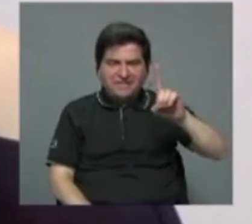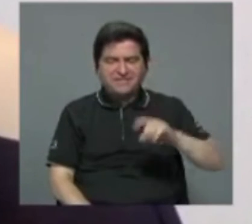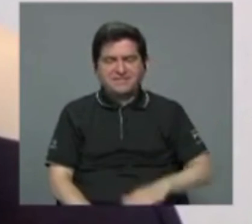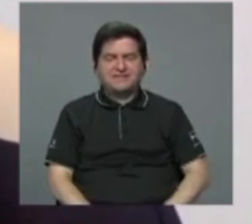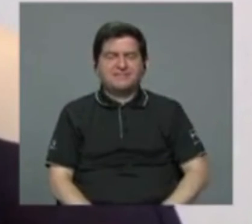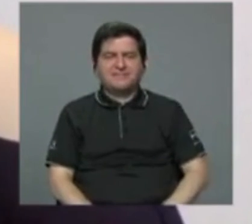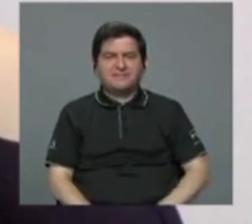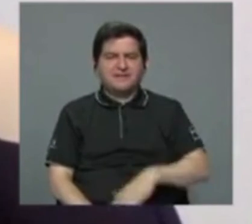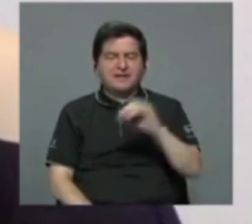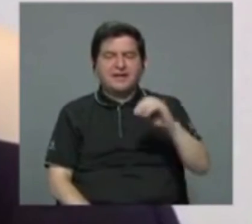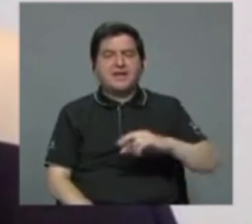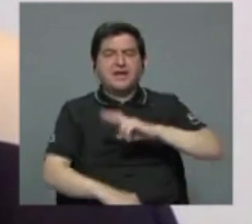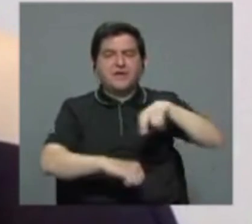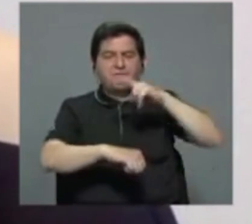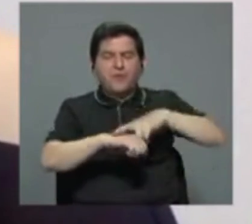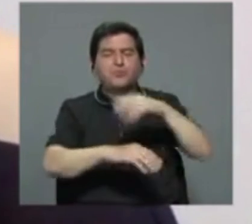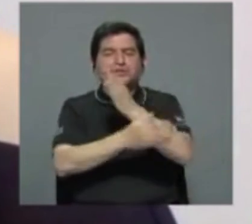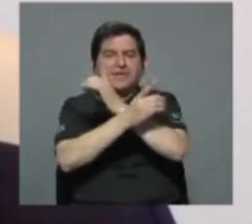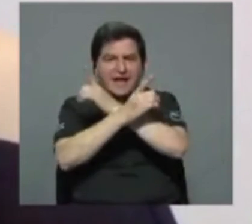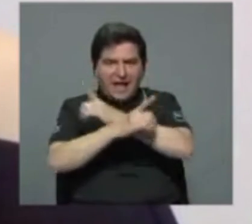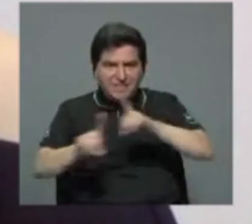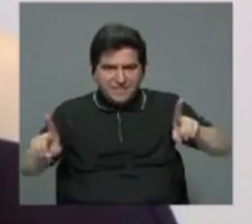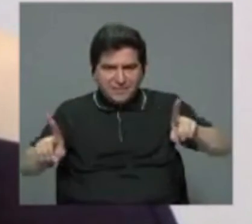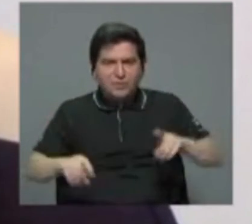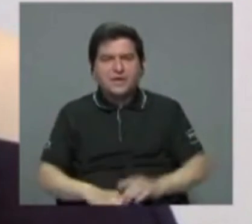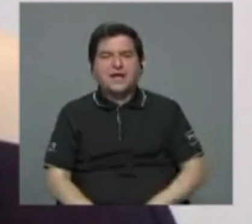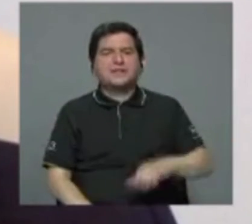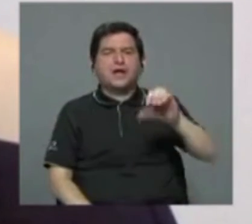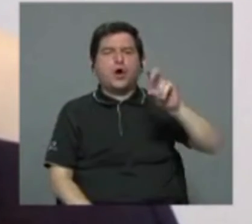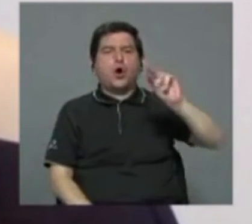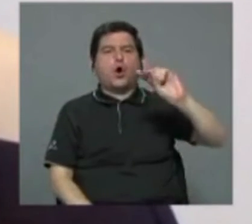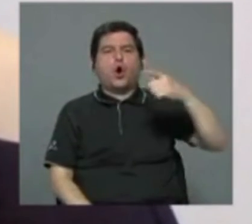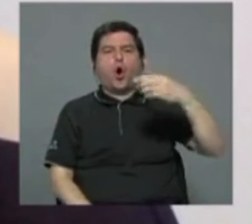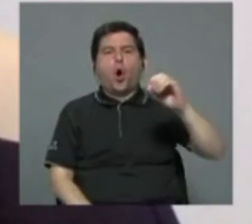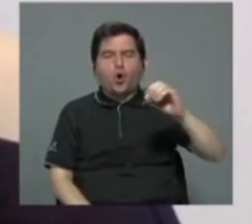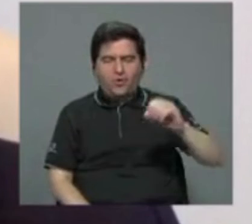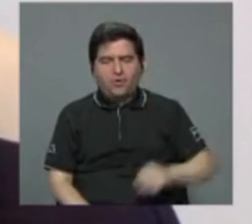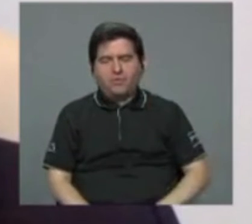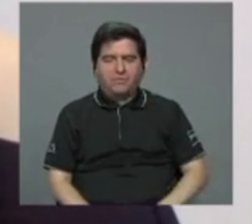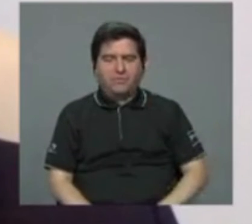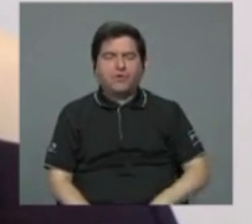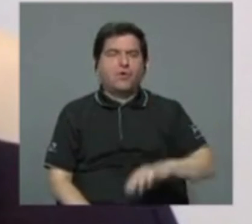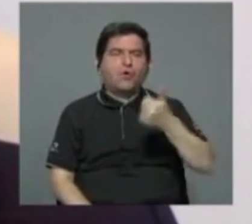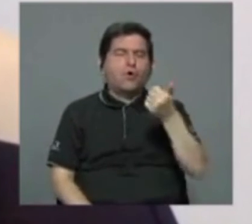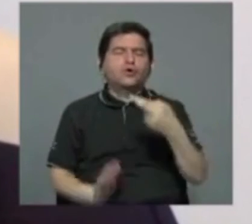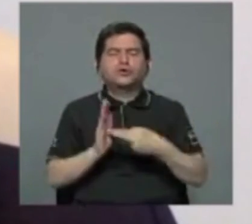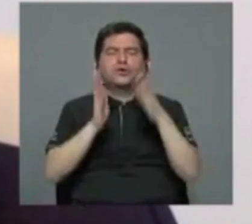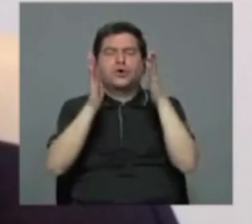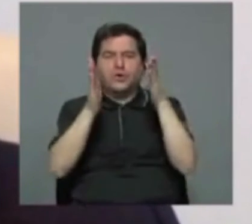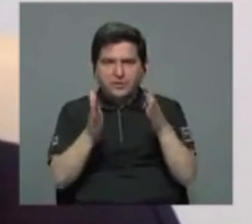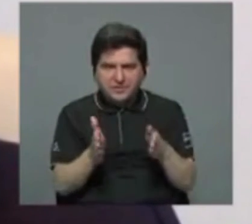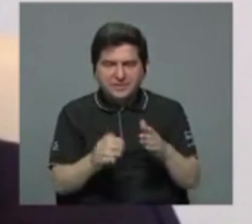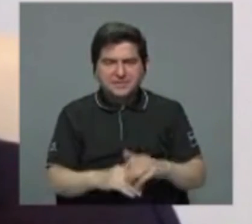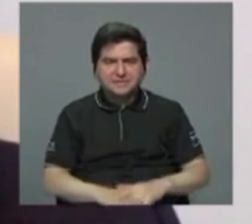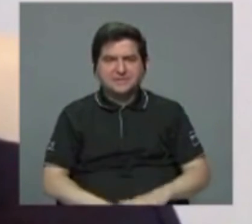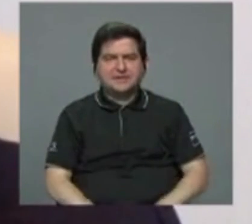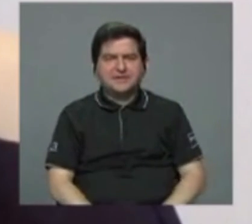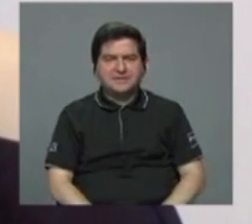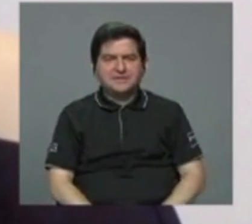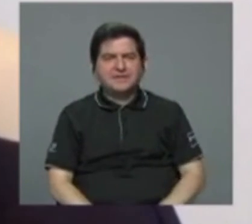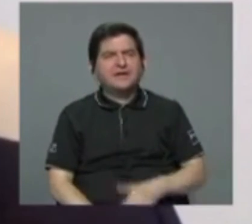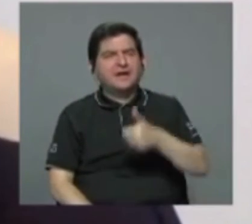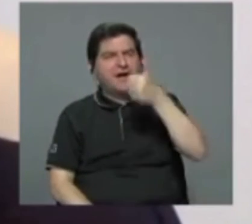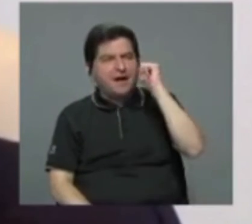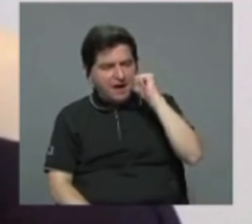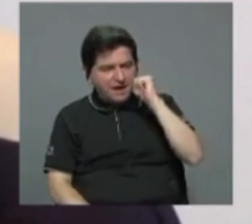delegada de la República Democrática del Congo, con otro delegado ayer